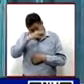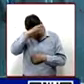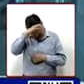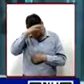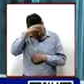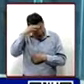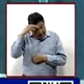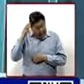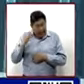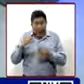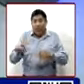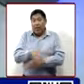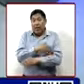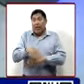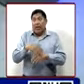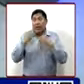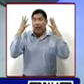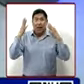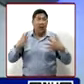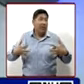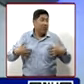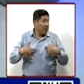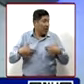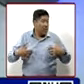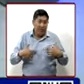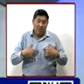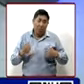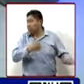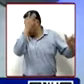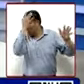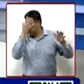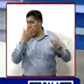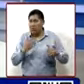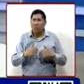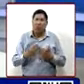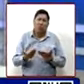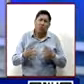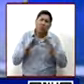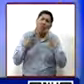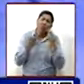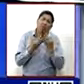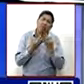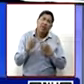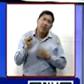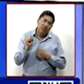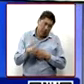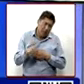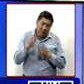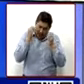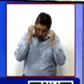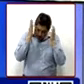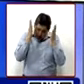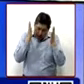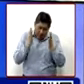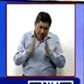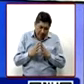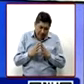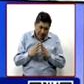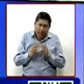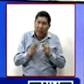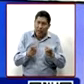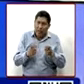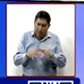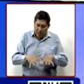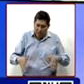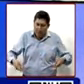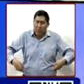Mientras en la calle todavía vemos a tantos animalitos que han sido desechados por sus propias familias. Sí, ojalá que también se puedan donar